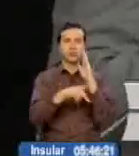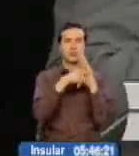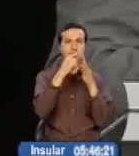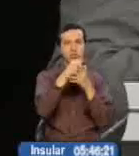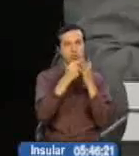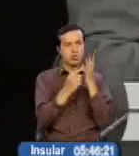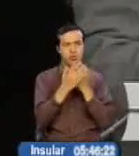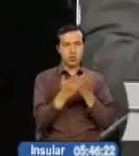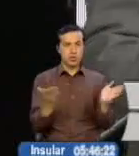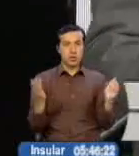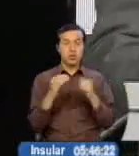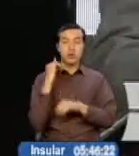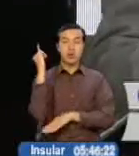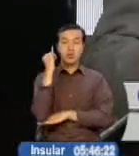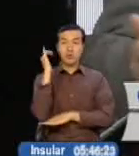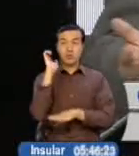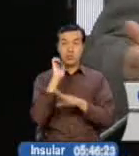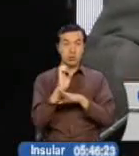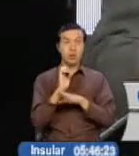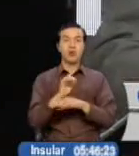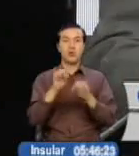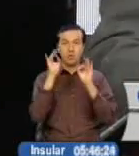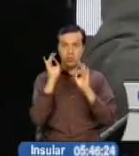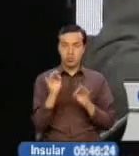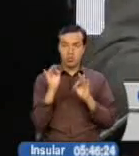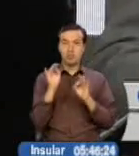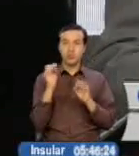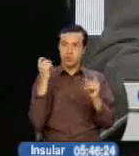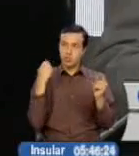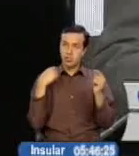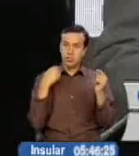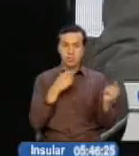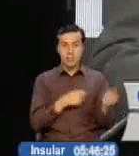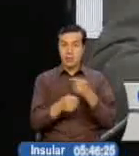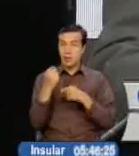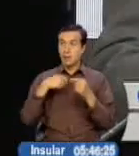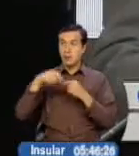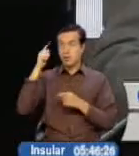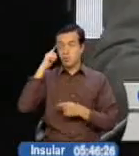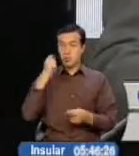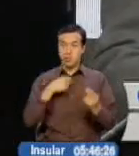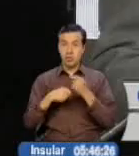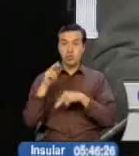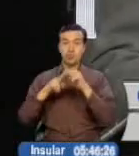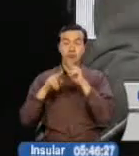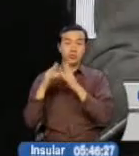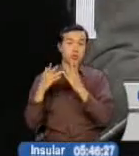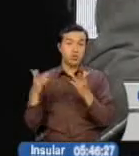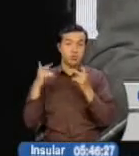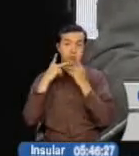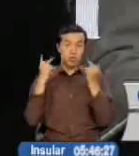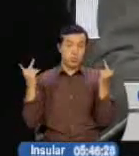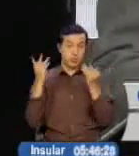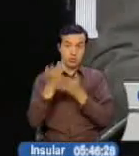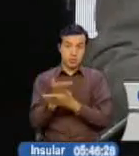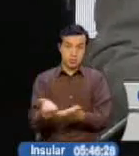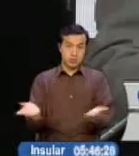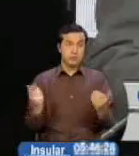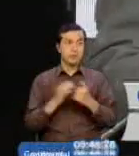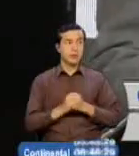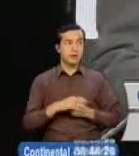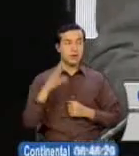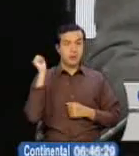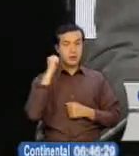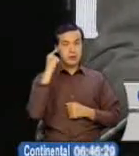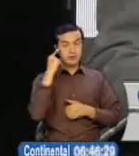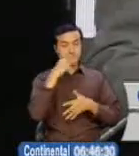la industria nacional es el proveedor natural de la obra pública, porque en ella nosotros advertimos